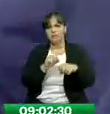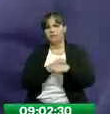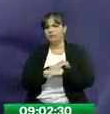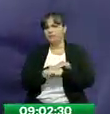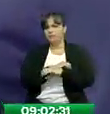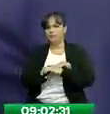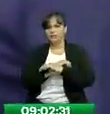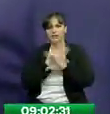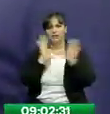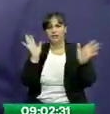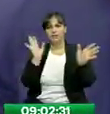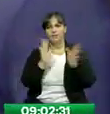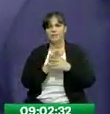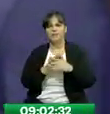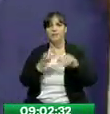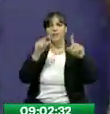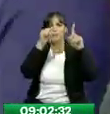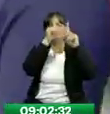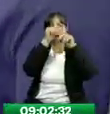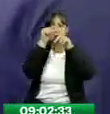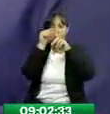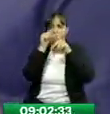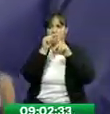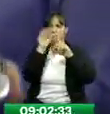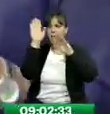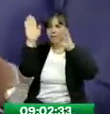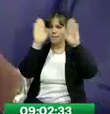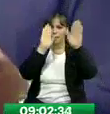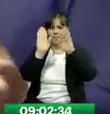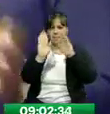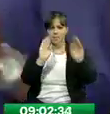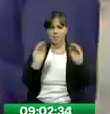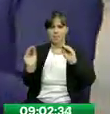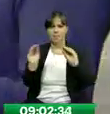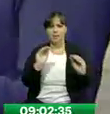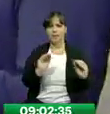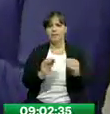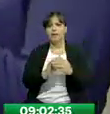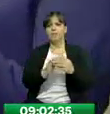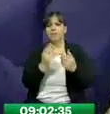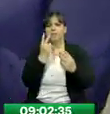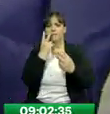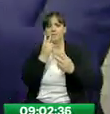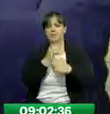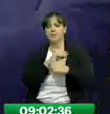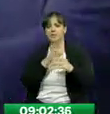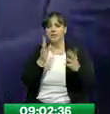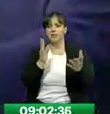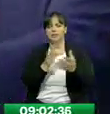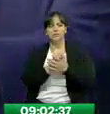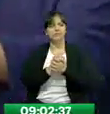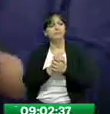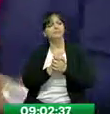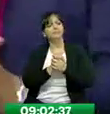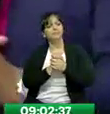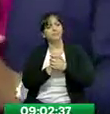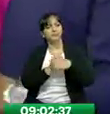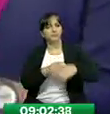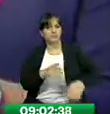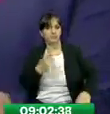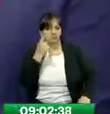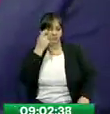vías de vg en ese sentido de pronto habrá alguna sanción como un poco para informar a nuestros amigos